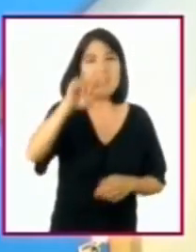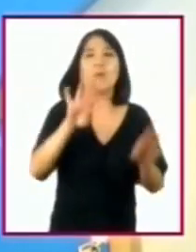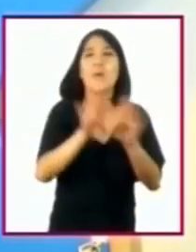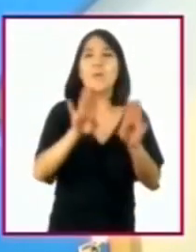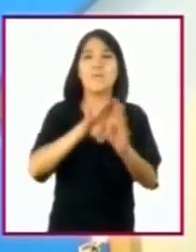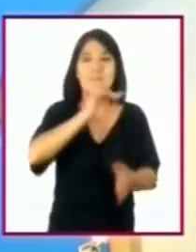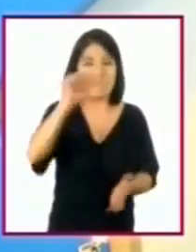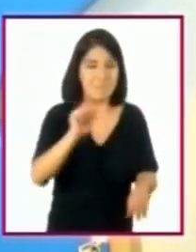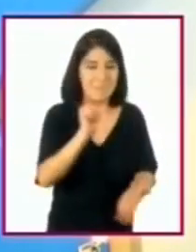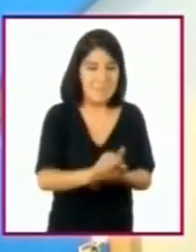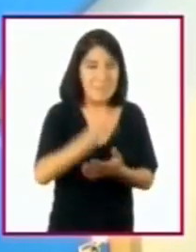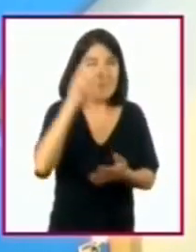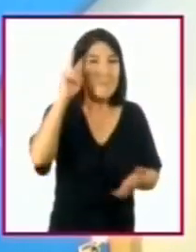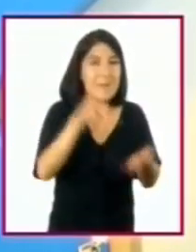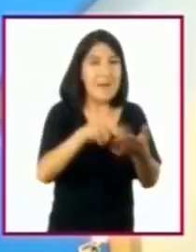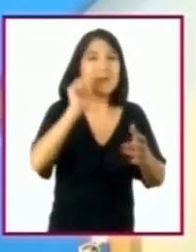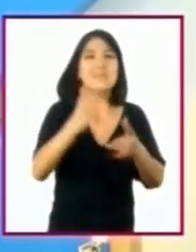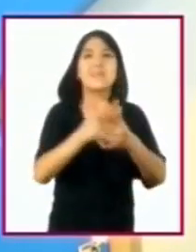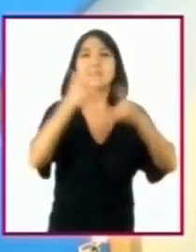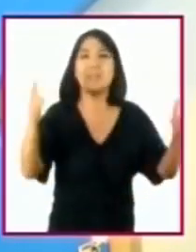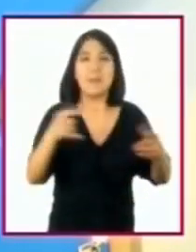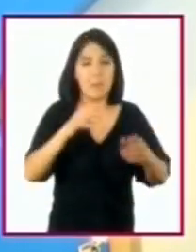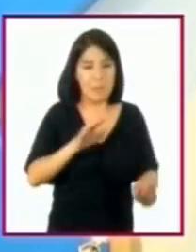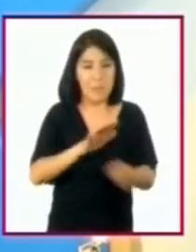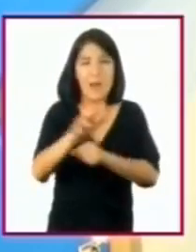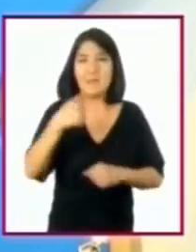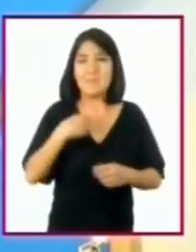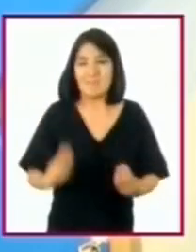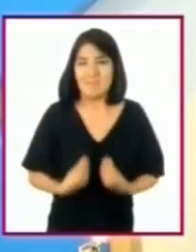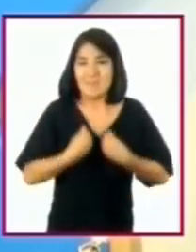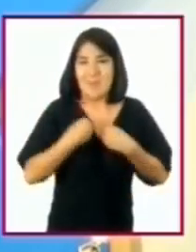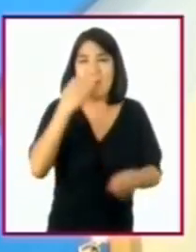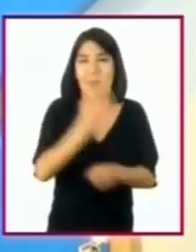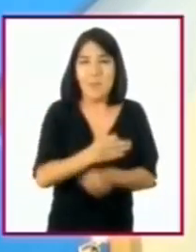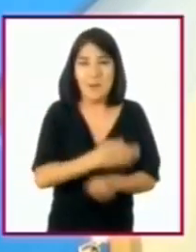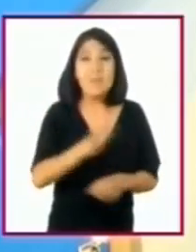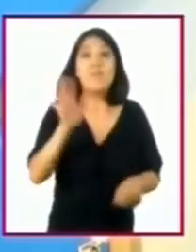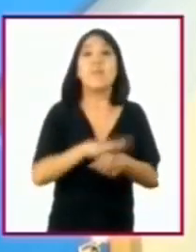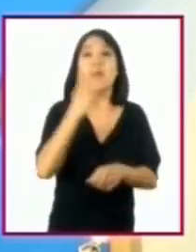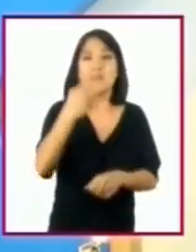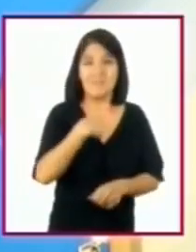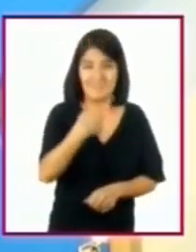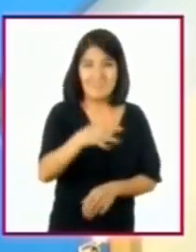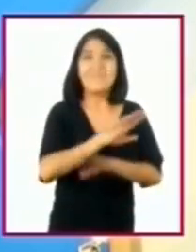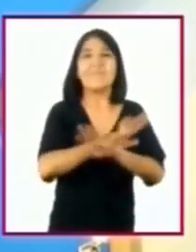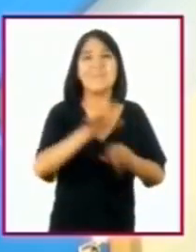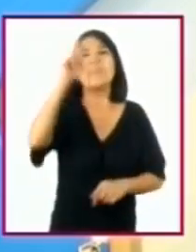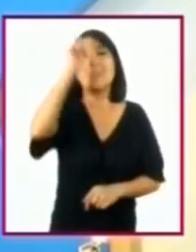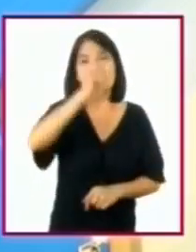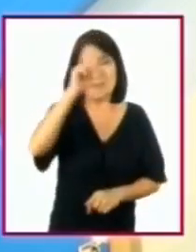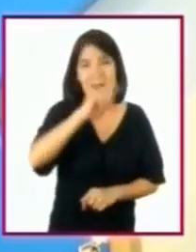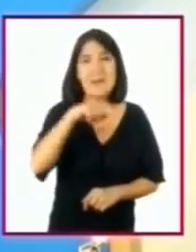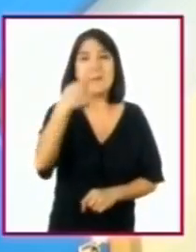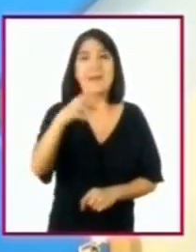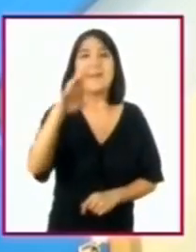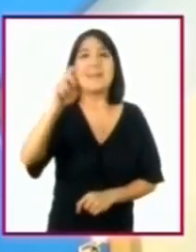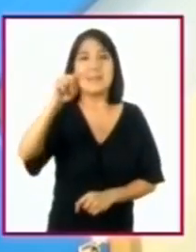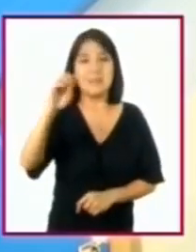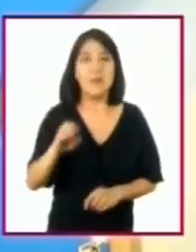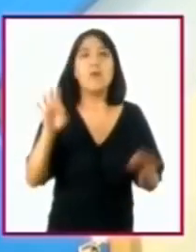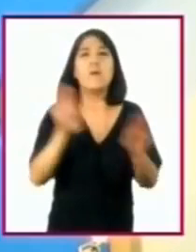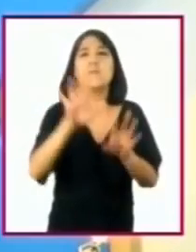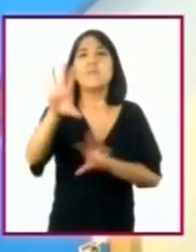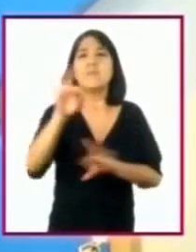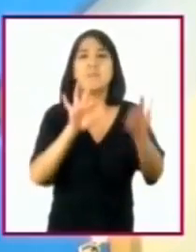cronista, del tiempo que le ha tocado vivir. Por ello, les sugiero el siguiente reto. Describan el rasgo cultural